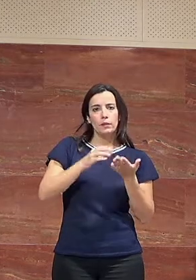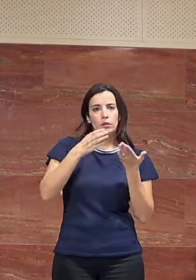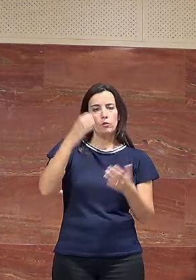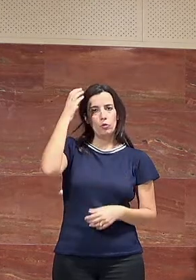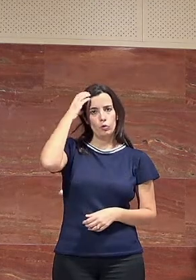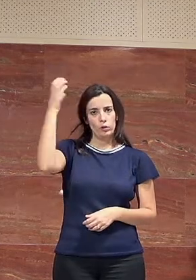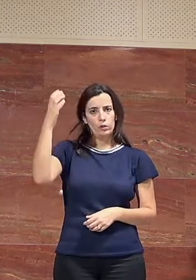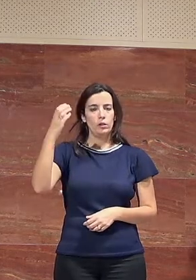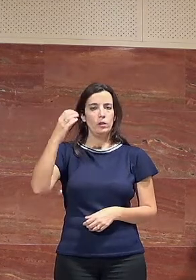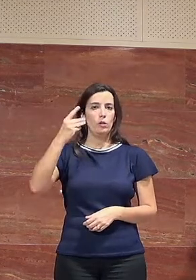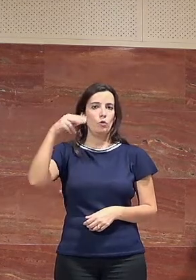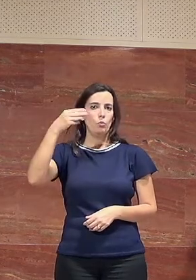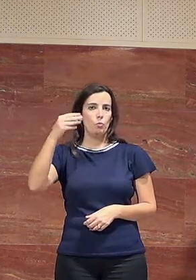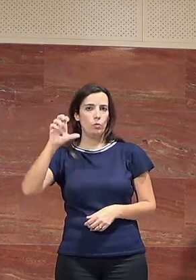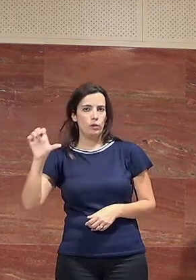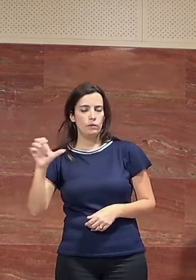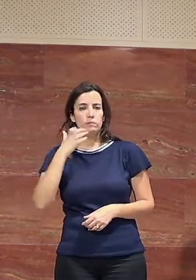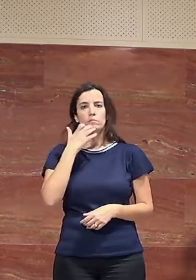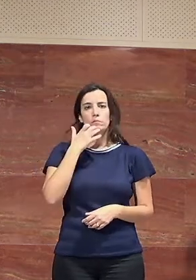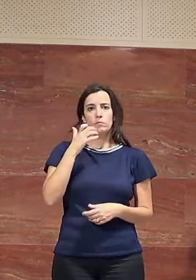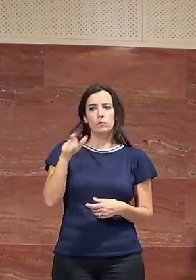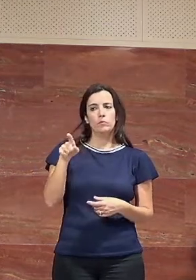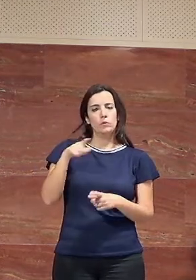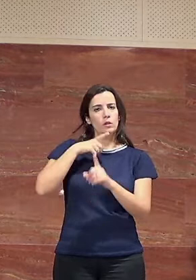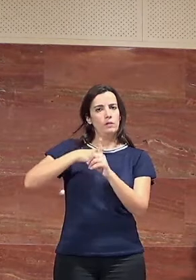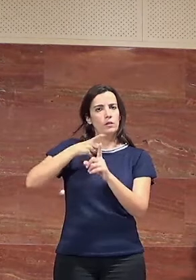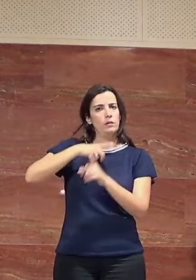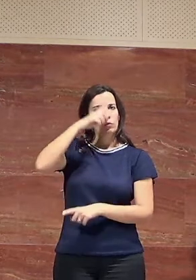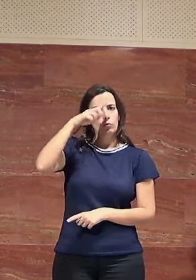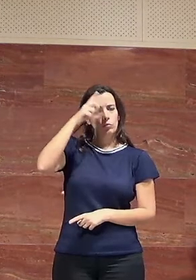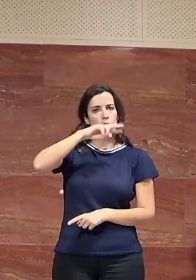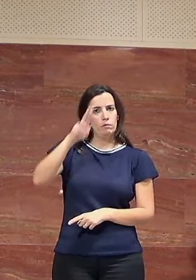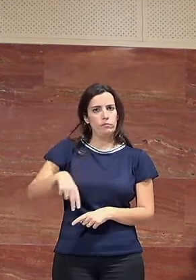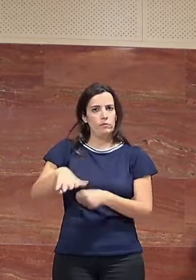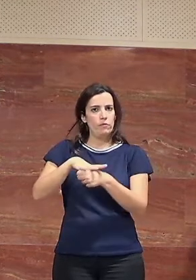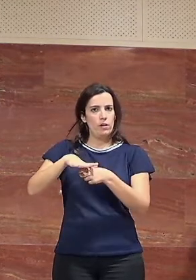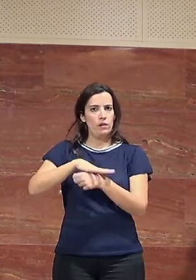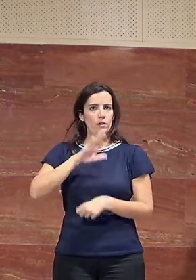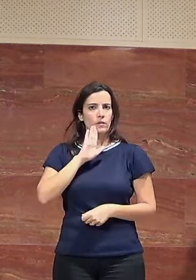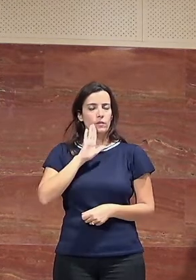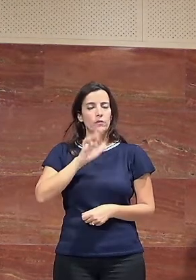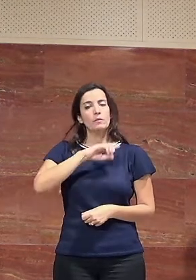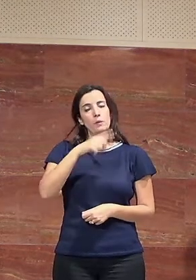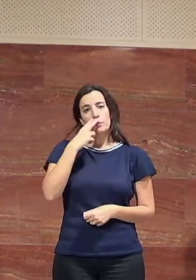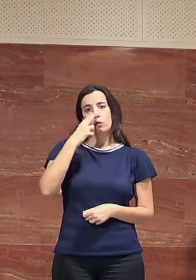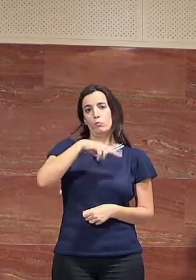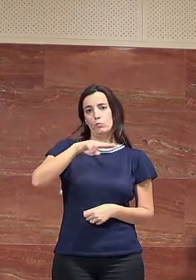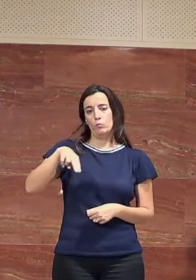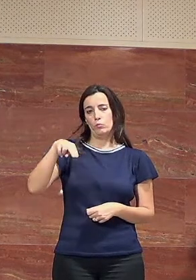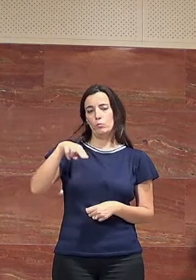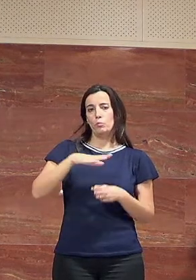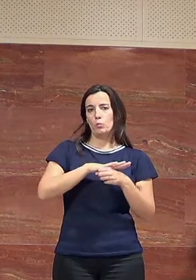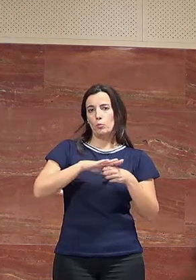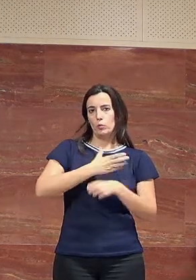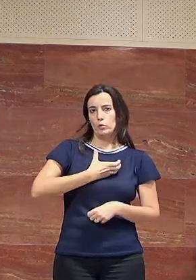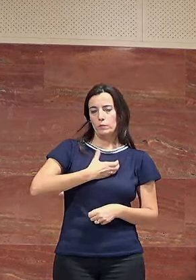que quiere convertirse en una referencia cultural de este barrio, y también el Museo Municipal, pero